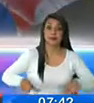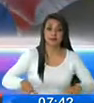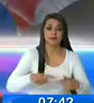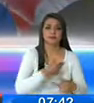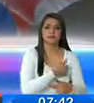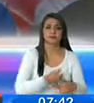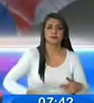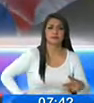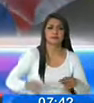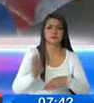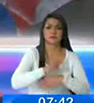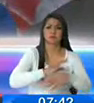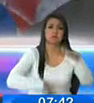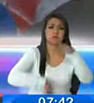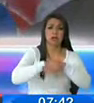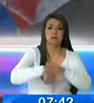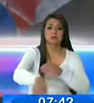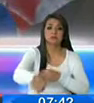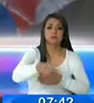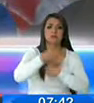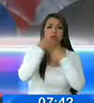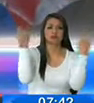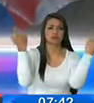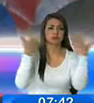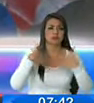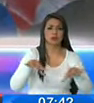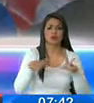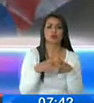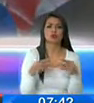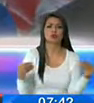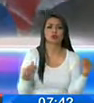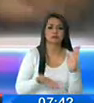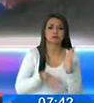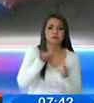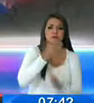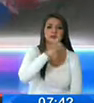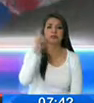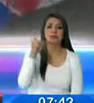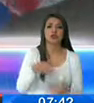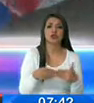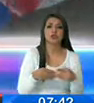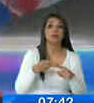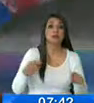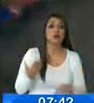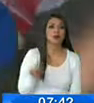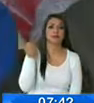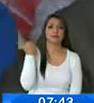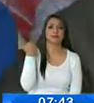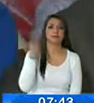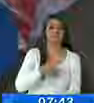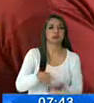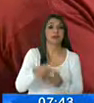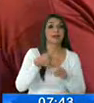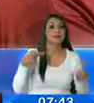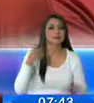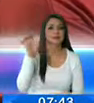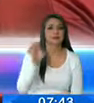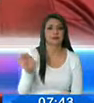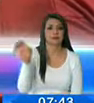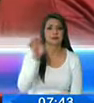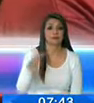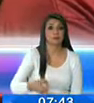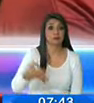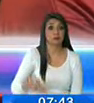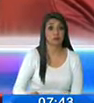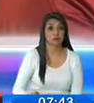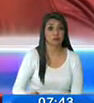Asamblea, máximo en este mes, resuelva el incremento de 100 dólares, pero con retroactivo por lo menos desde enero. Que de no